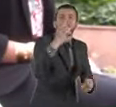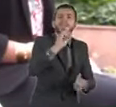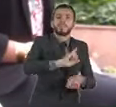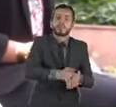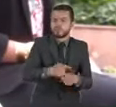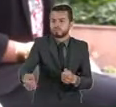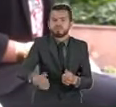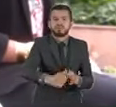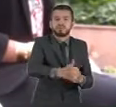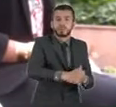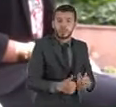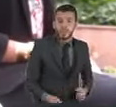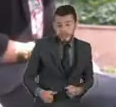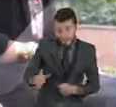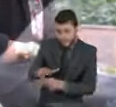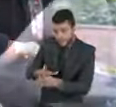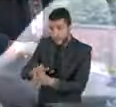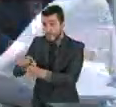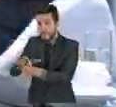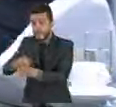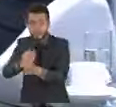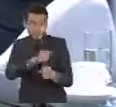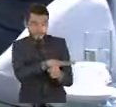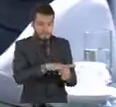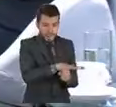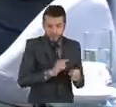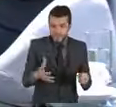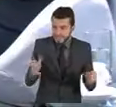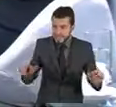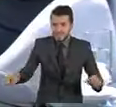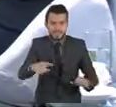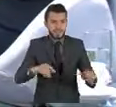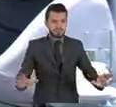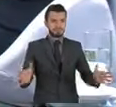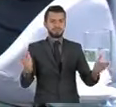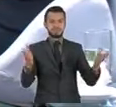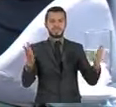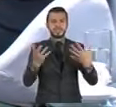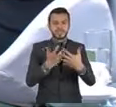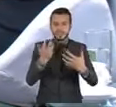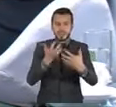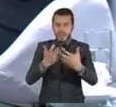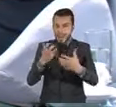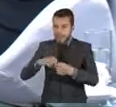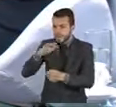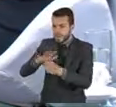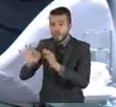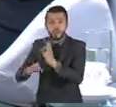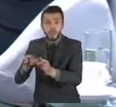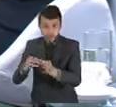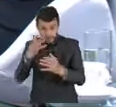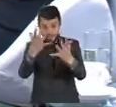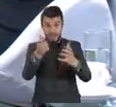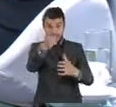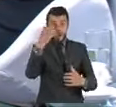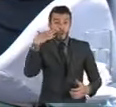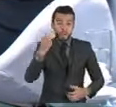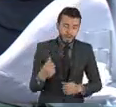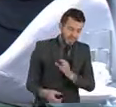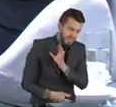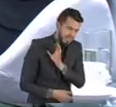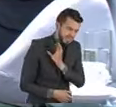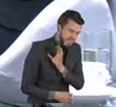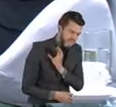que tengan adecuados equipamientos del sistema distrital de cuidado. Si queremos que las mujeres no tengan sobre sus